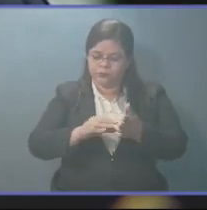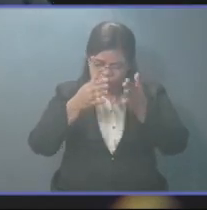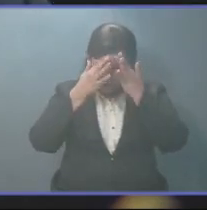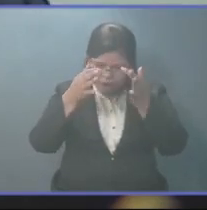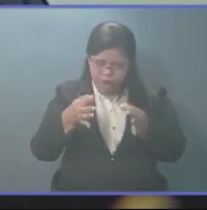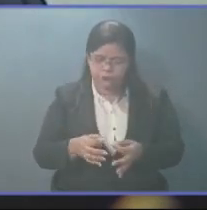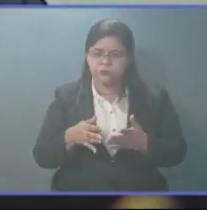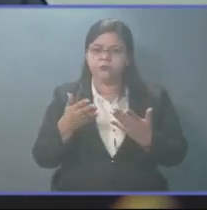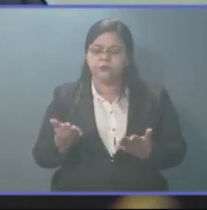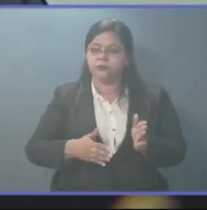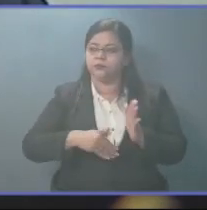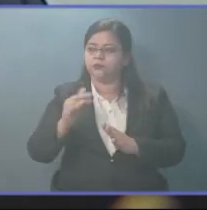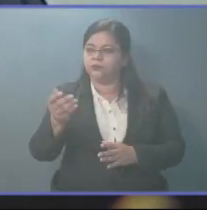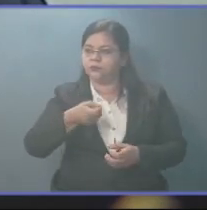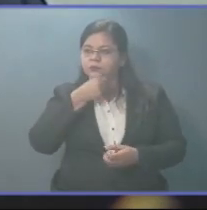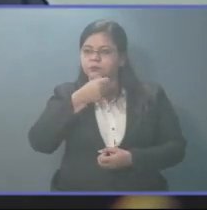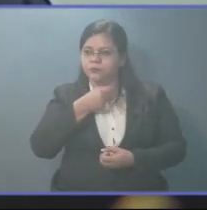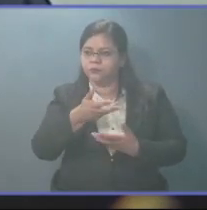incrementar la cobertura,